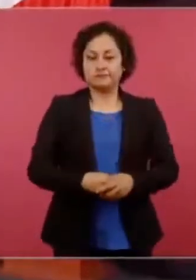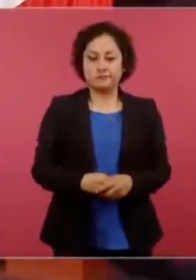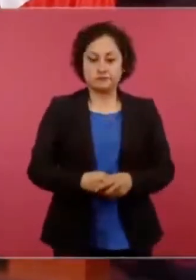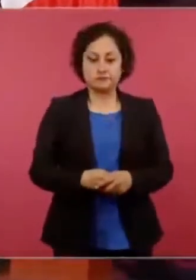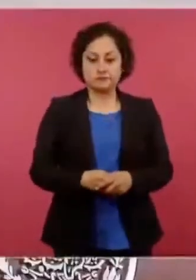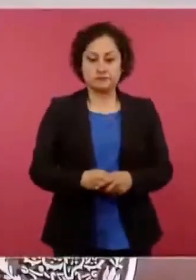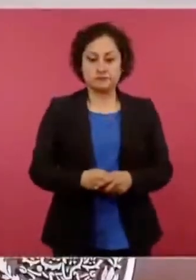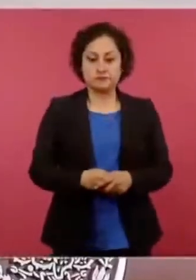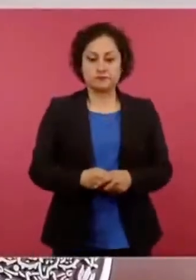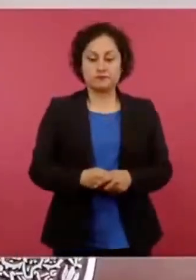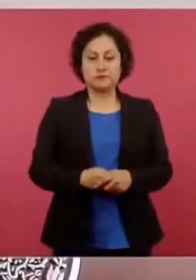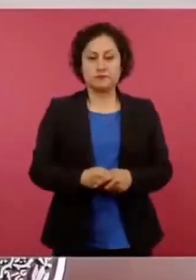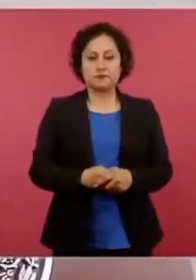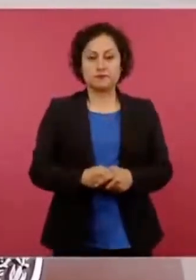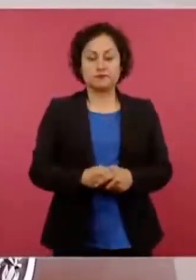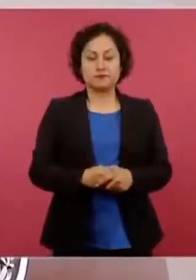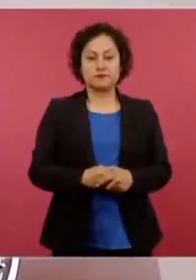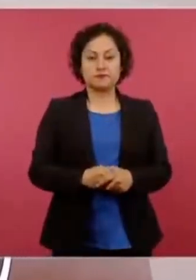Algo